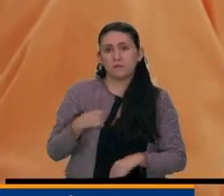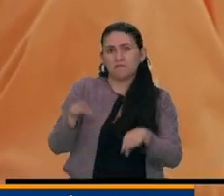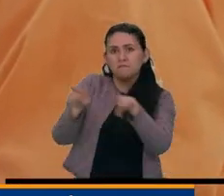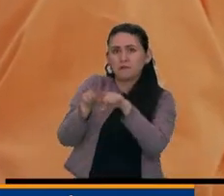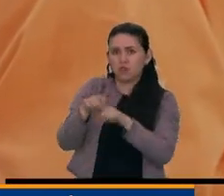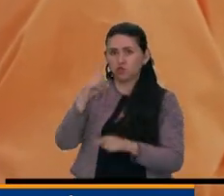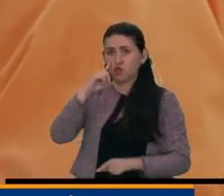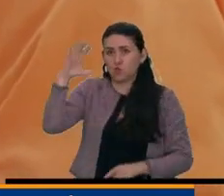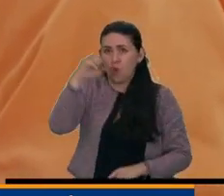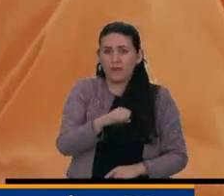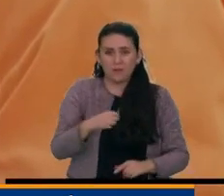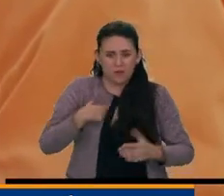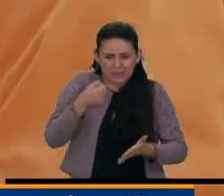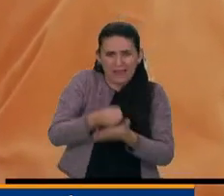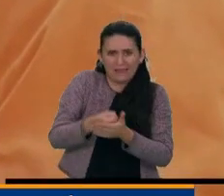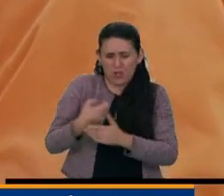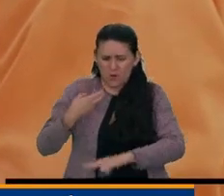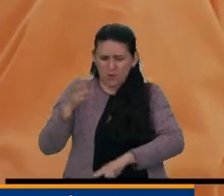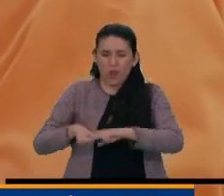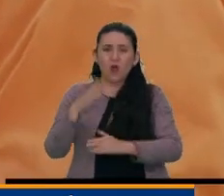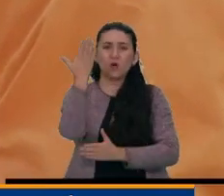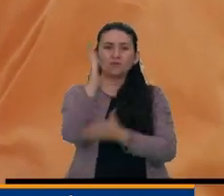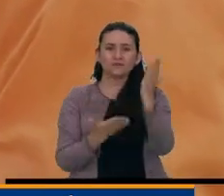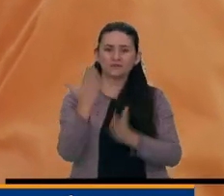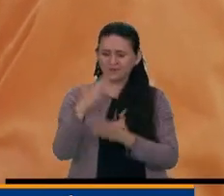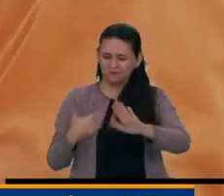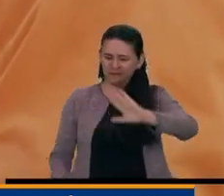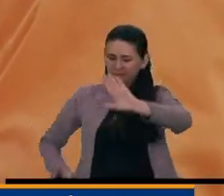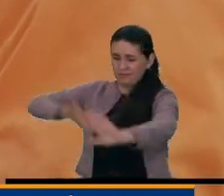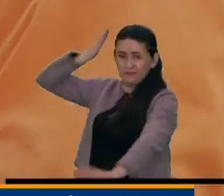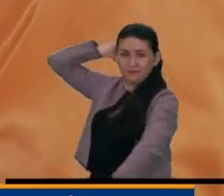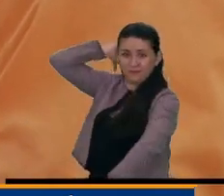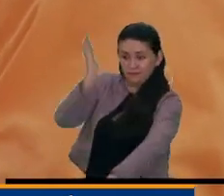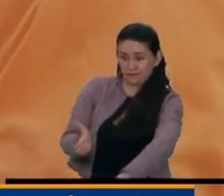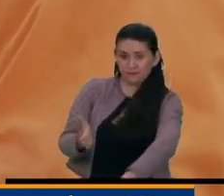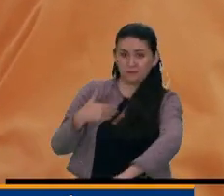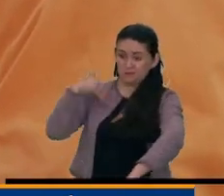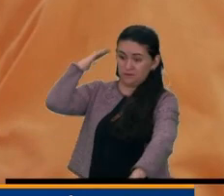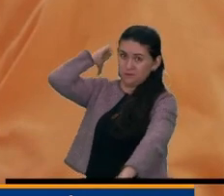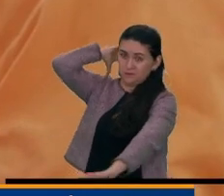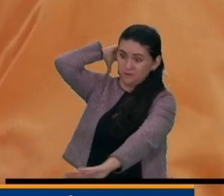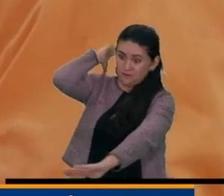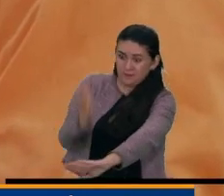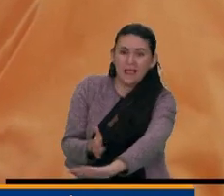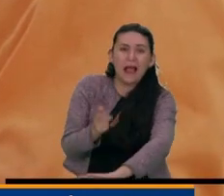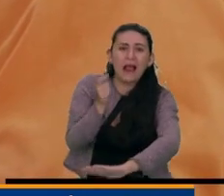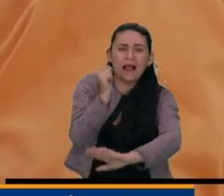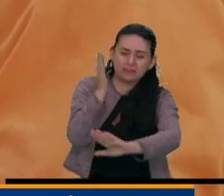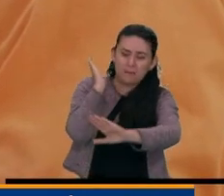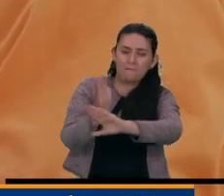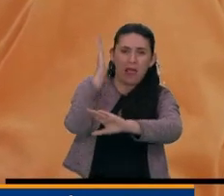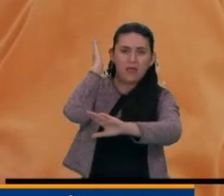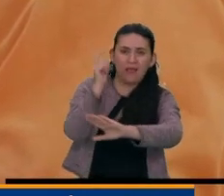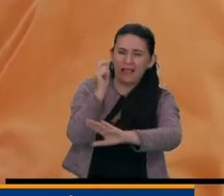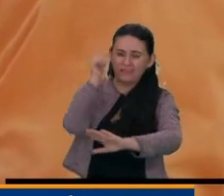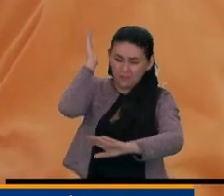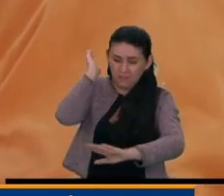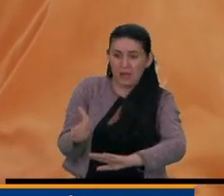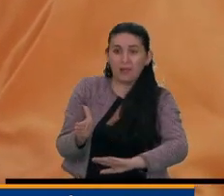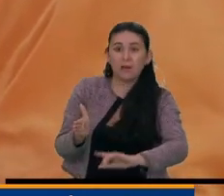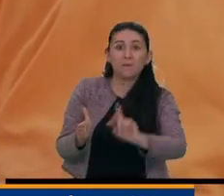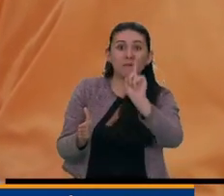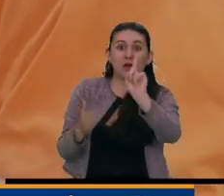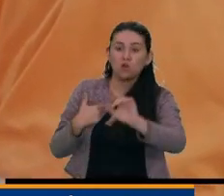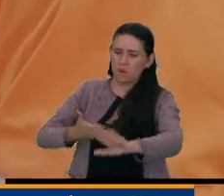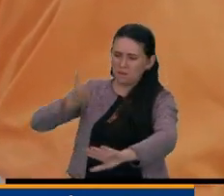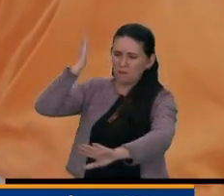ahí y sentarse y dar el machete. El man cuando tira el machete, claro, sí alcanzó de pegar, pero el momento cuando tira el